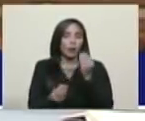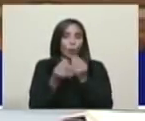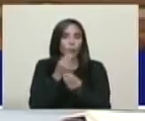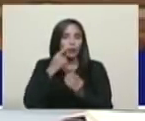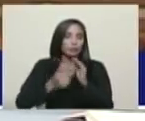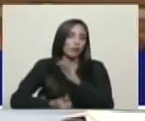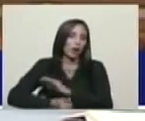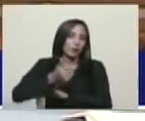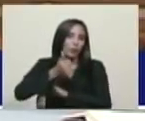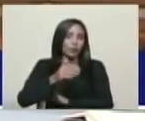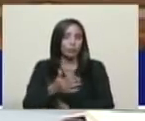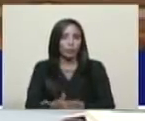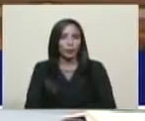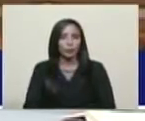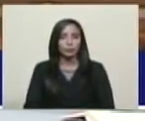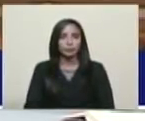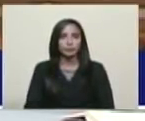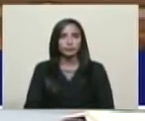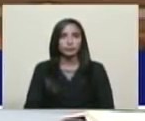más,